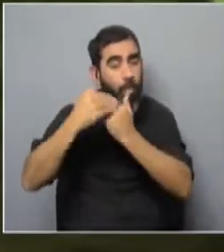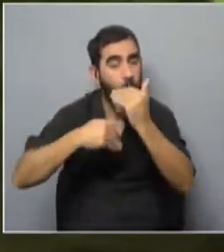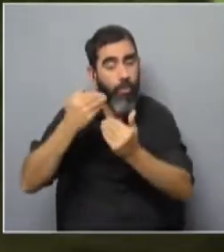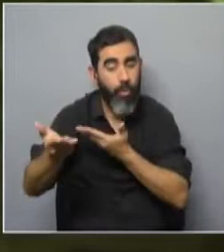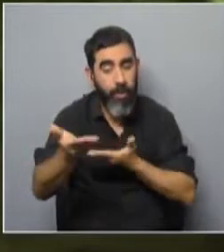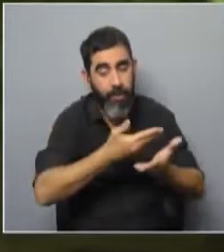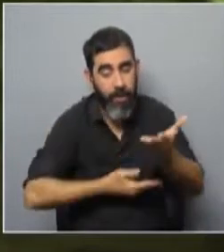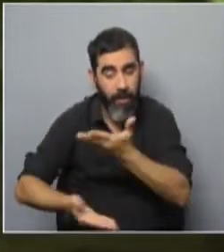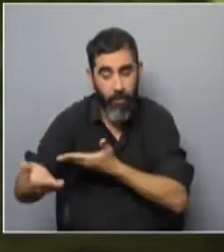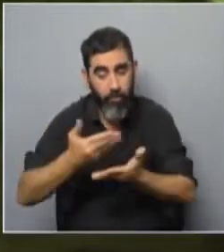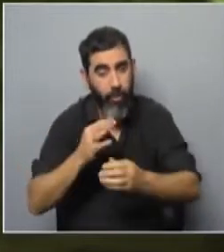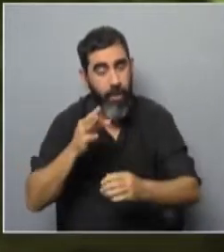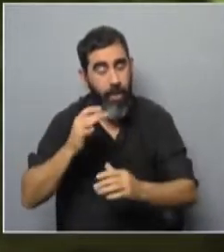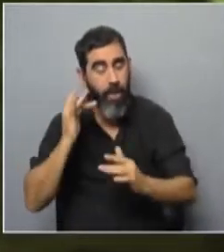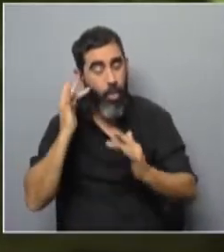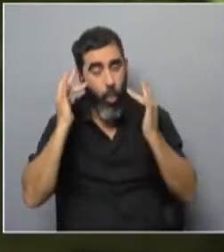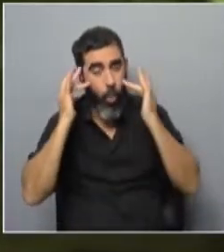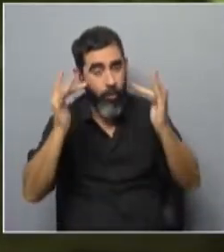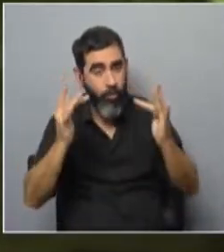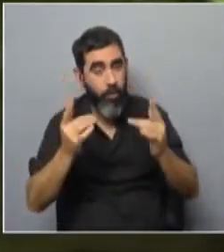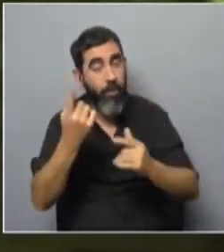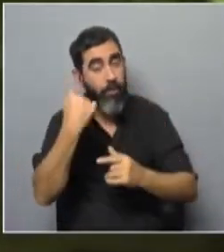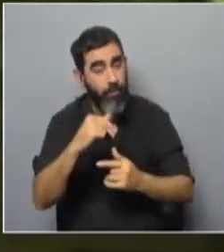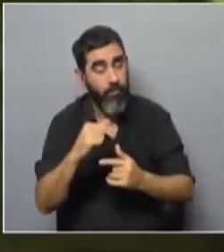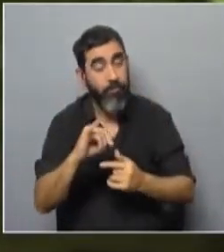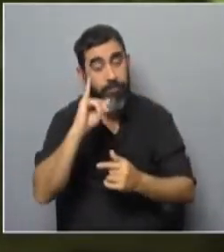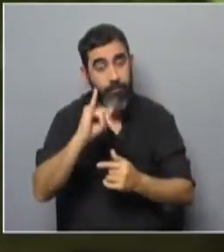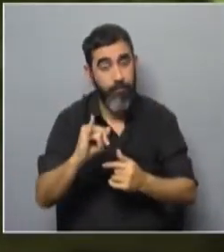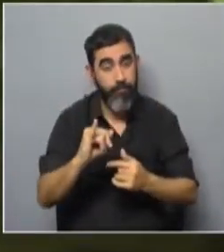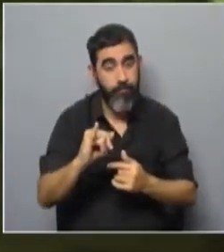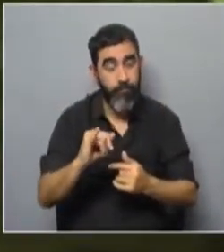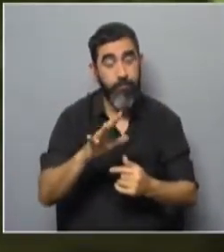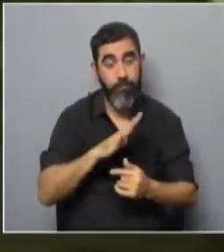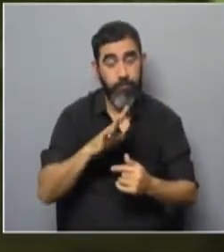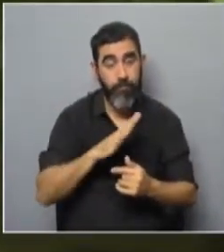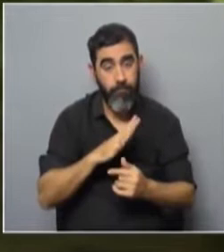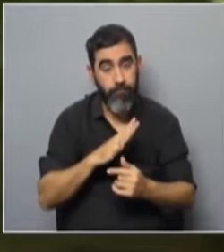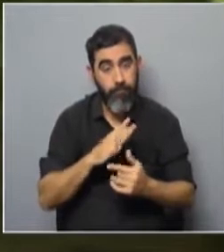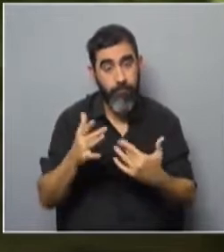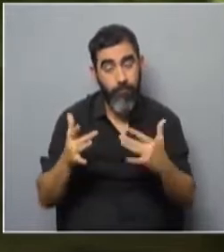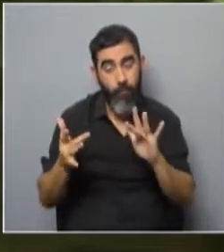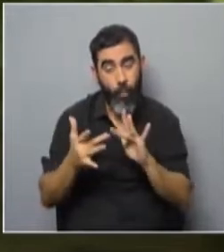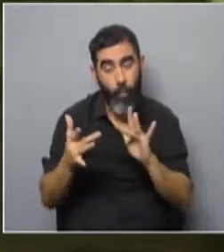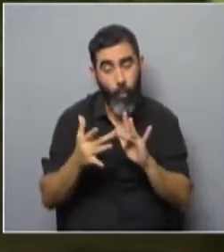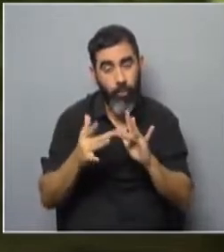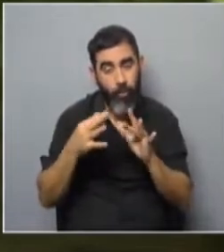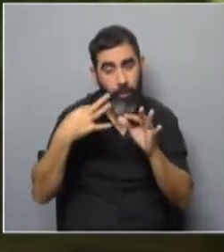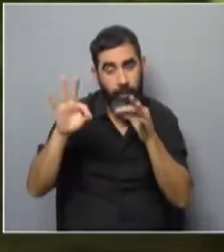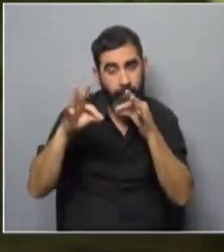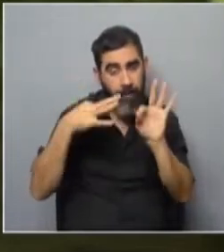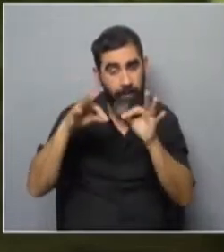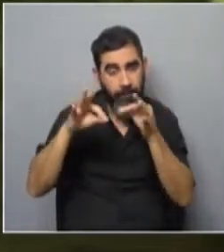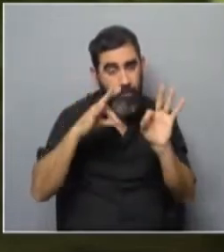interacción y de enseñanza. Entonces la pregunta es, ¿en qué medida, si nosotros tenemos un acercamiento más fino, una descripción más